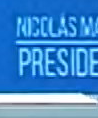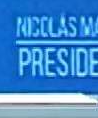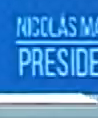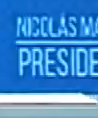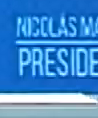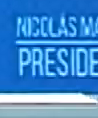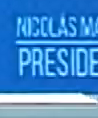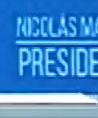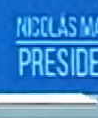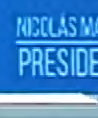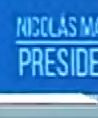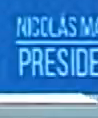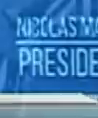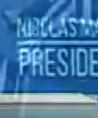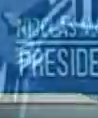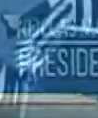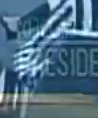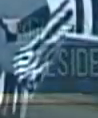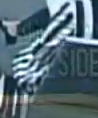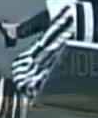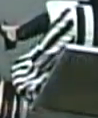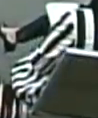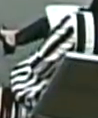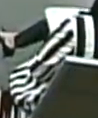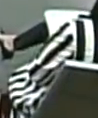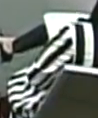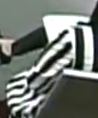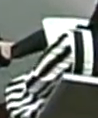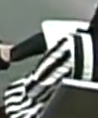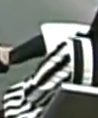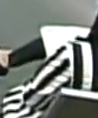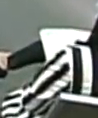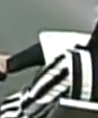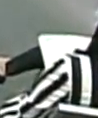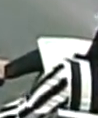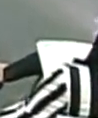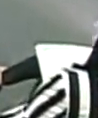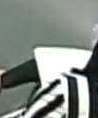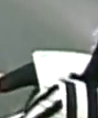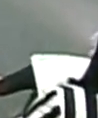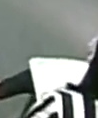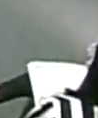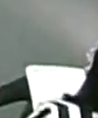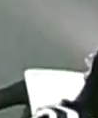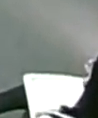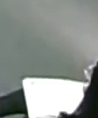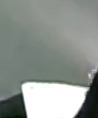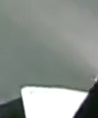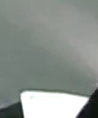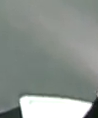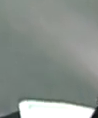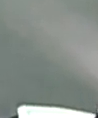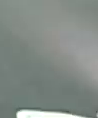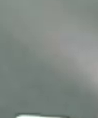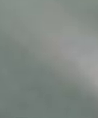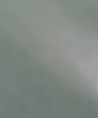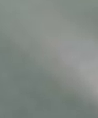etapa de la cuarentena la nueva etapa la flexibilización